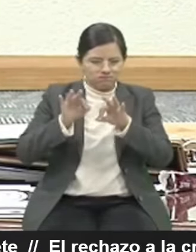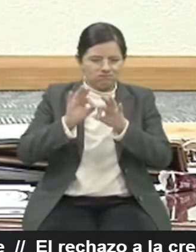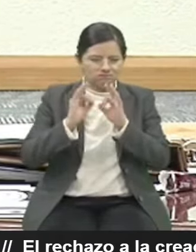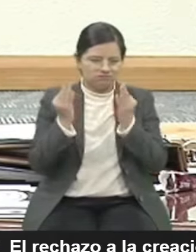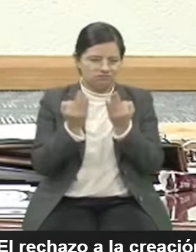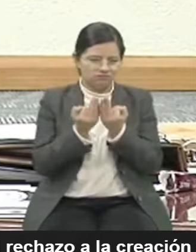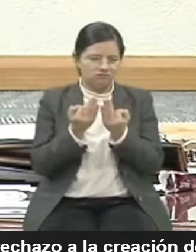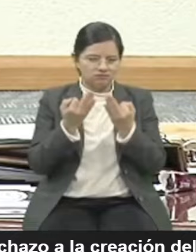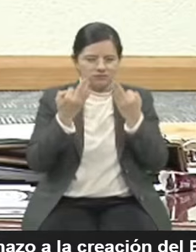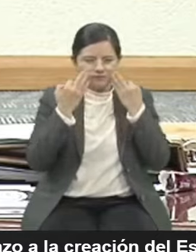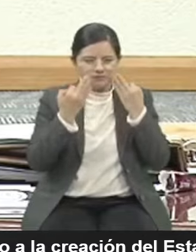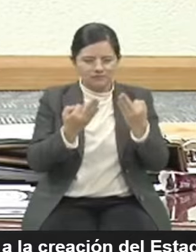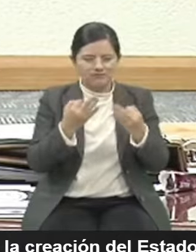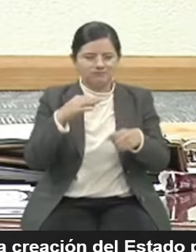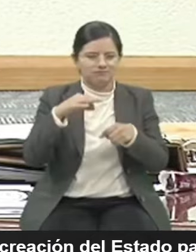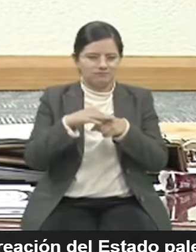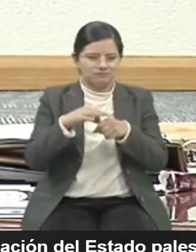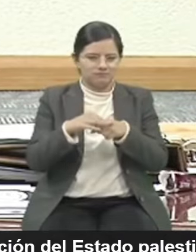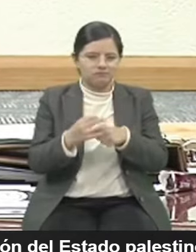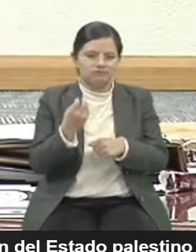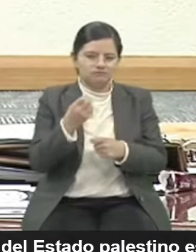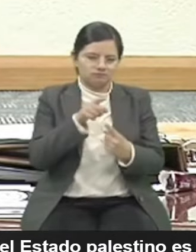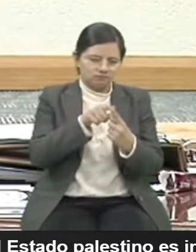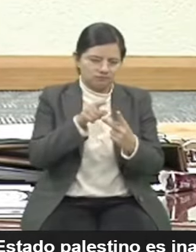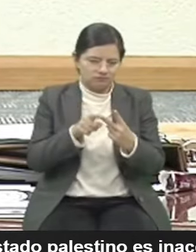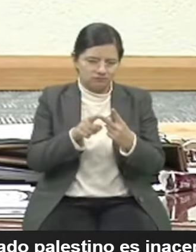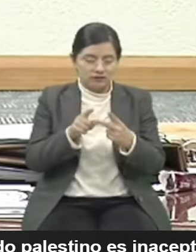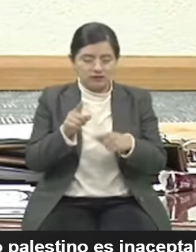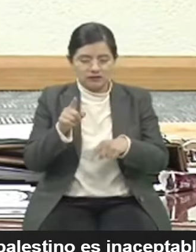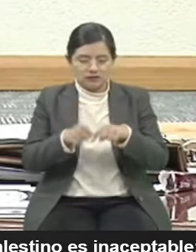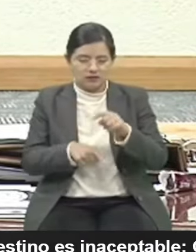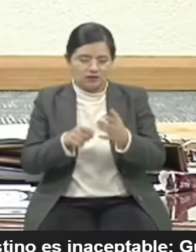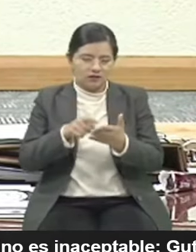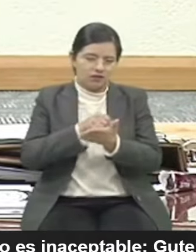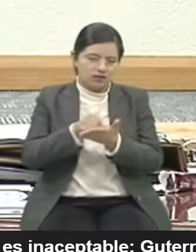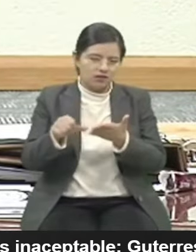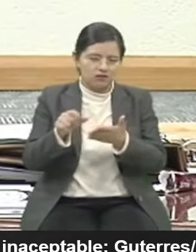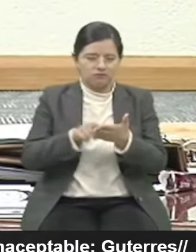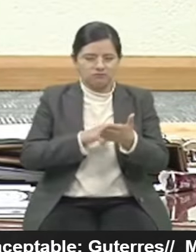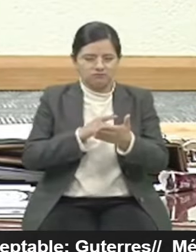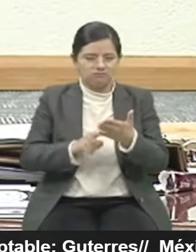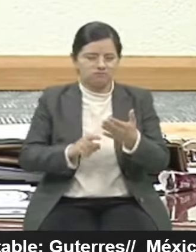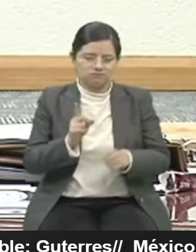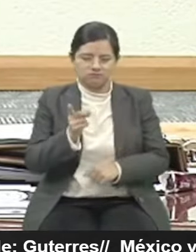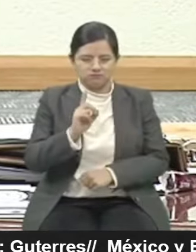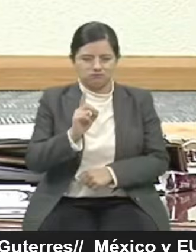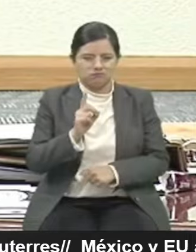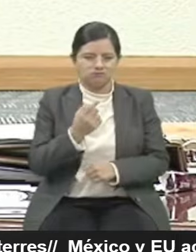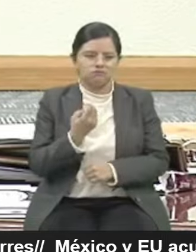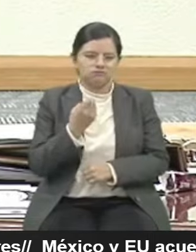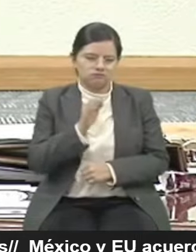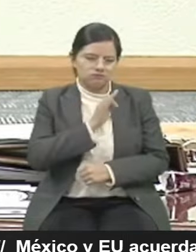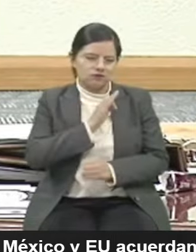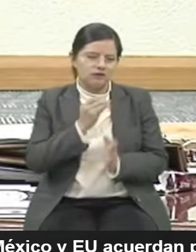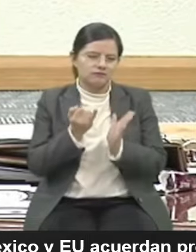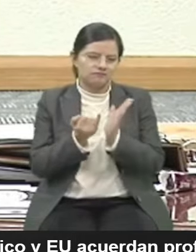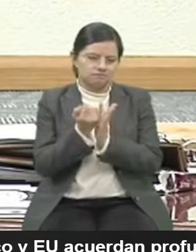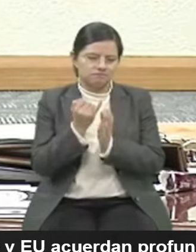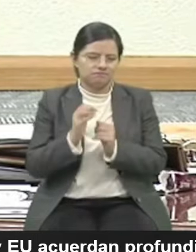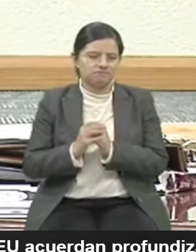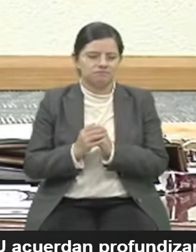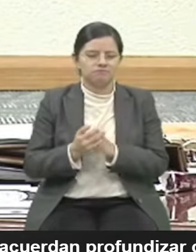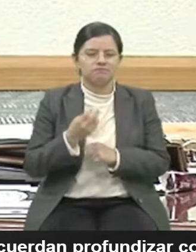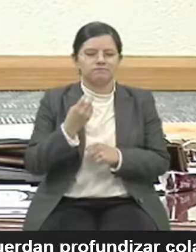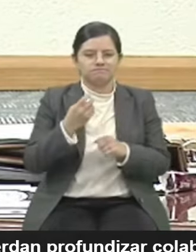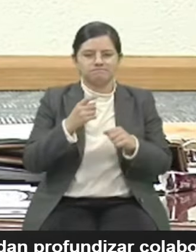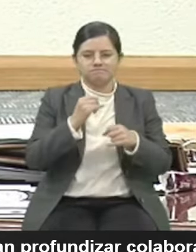está descartada está asegurada en las dos vías en lo nacional en lo internacional y a partir del oficio creo